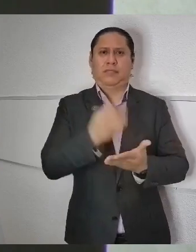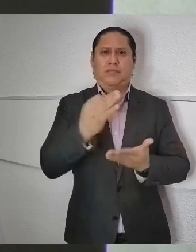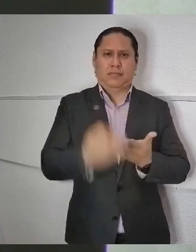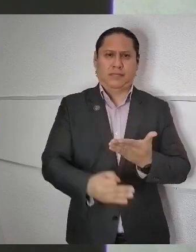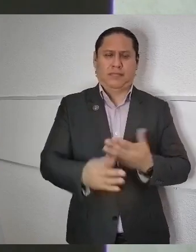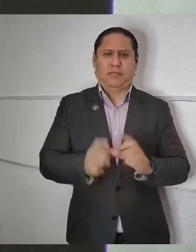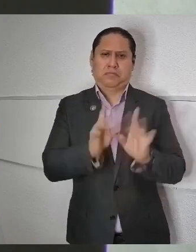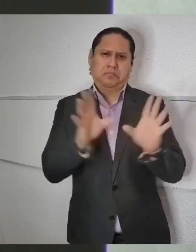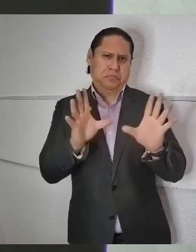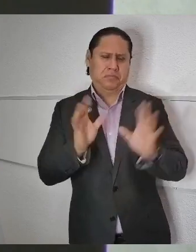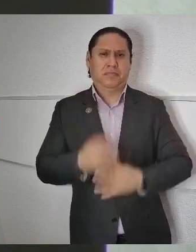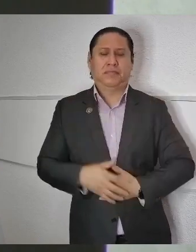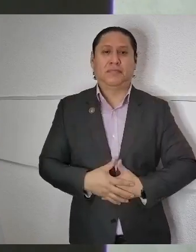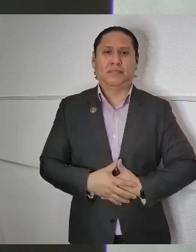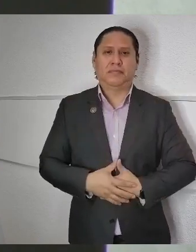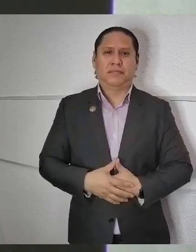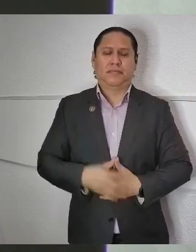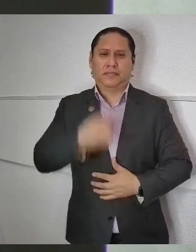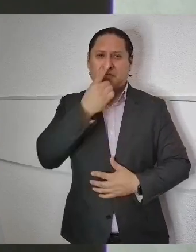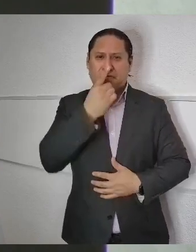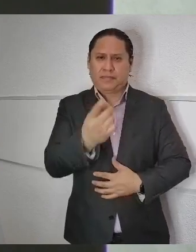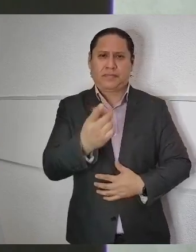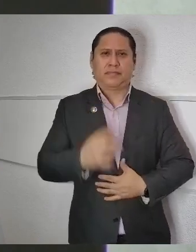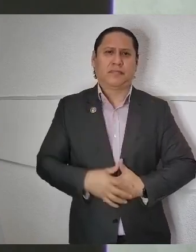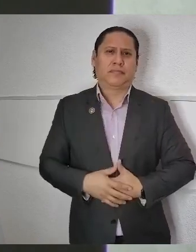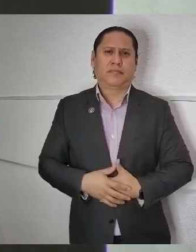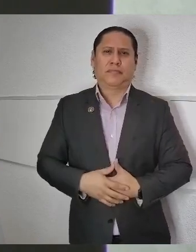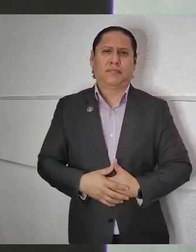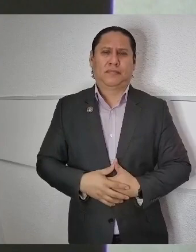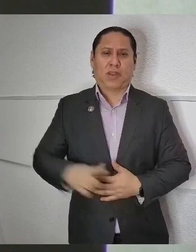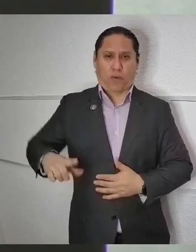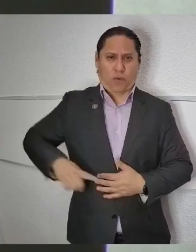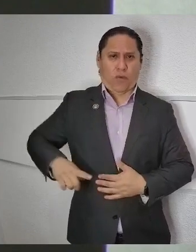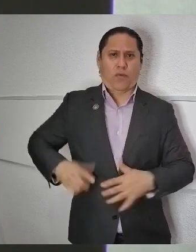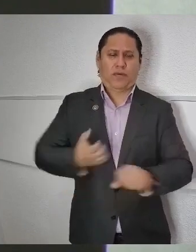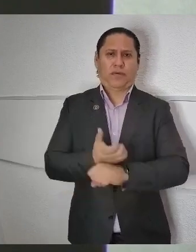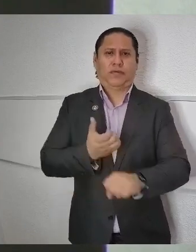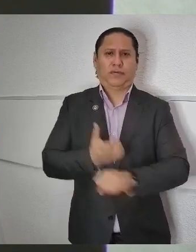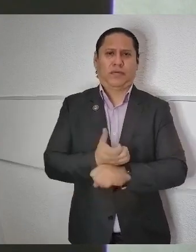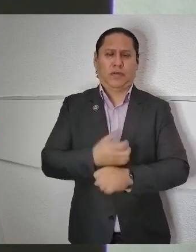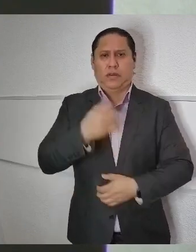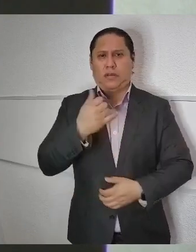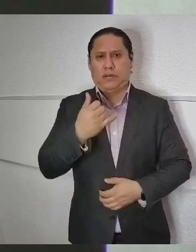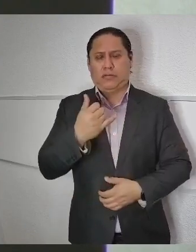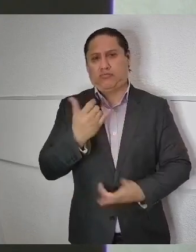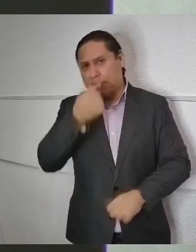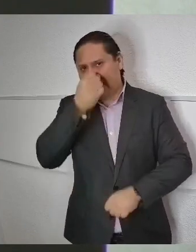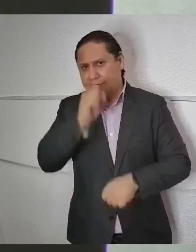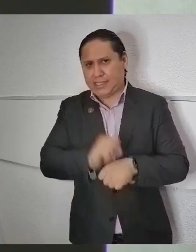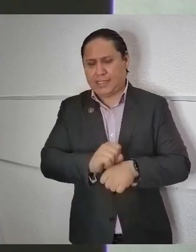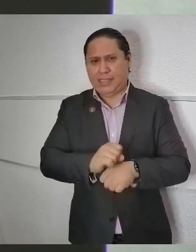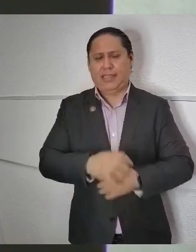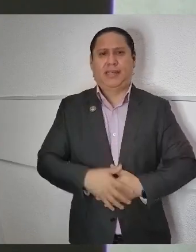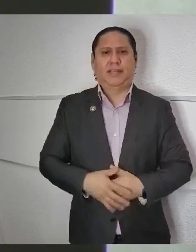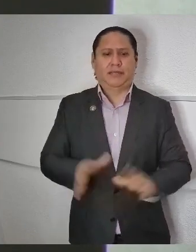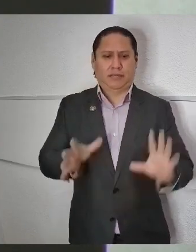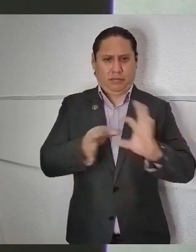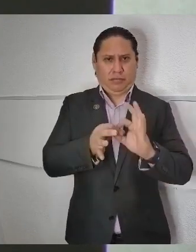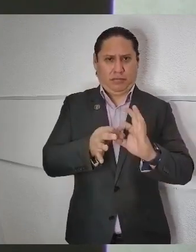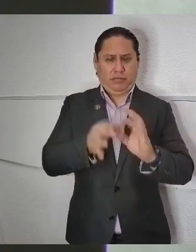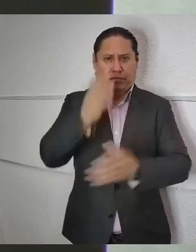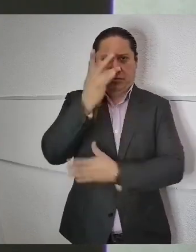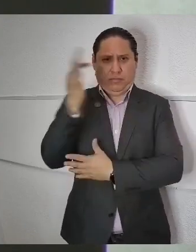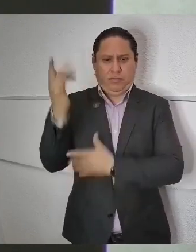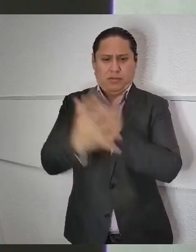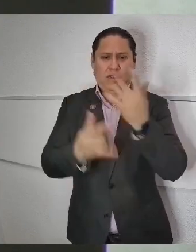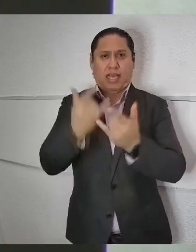un momento, dice que el Ejecutivo del Estado y a través de la Secretaría de Medio Ambiente